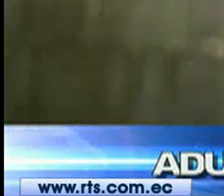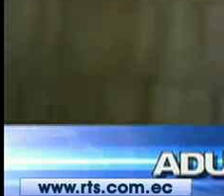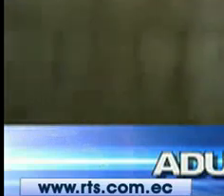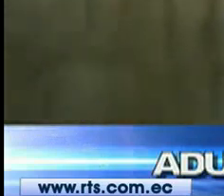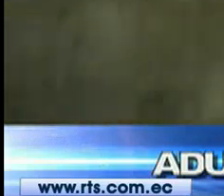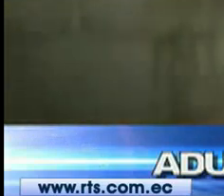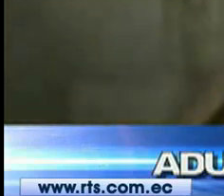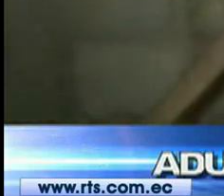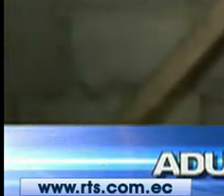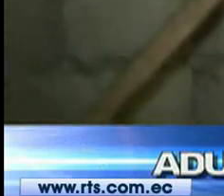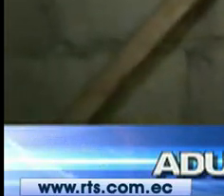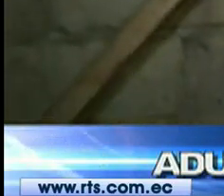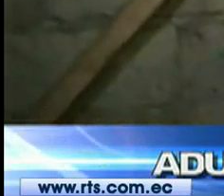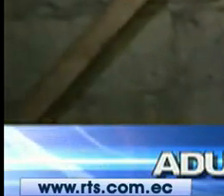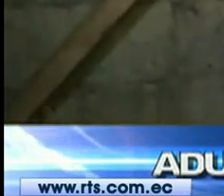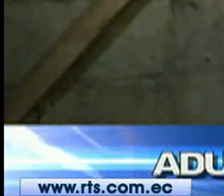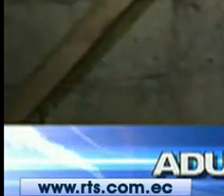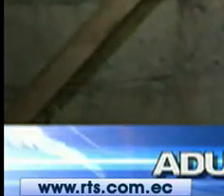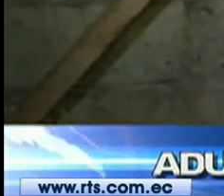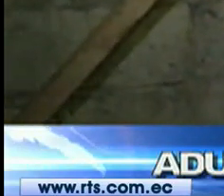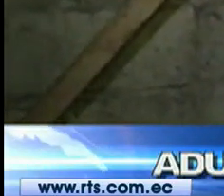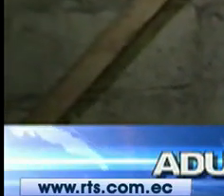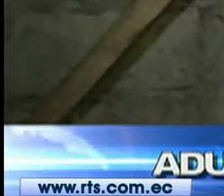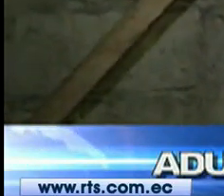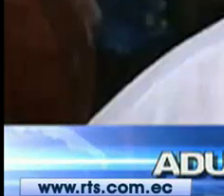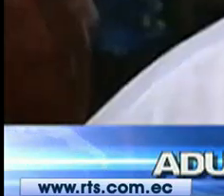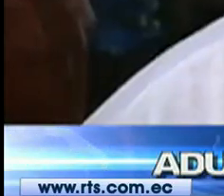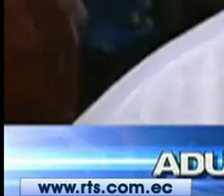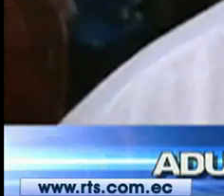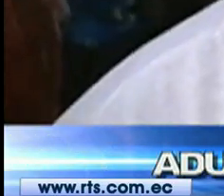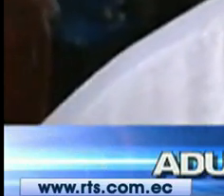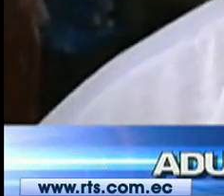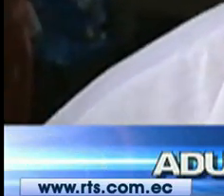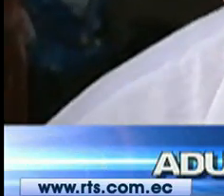Además, conozca la historia de un adulto mayor de 80